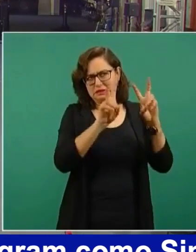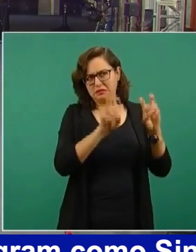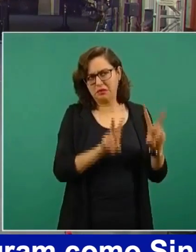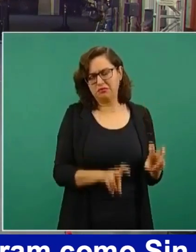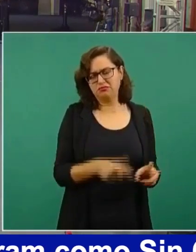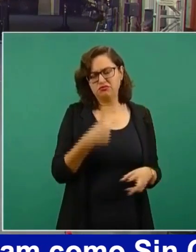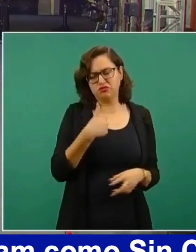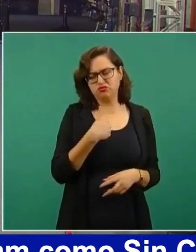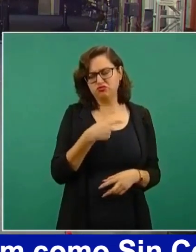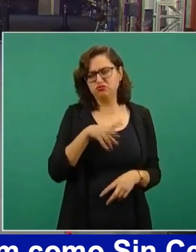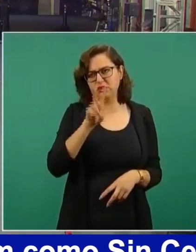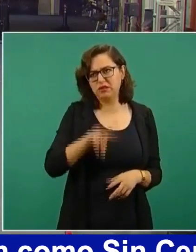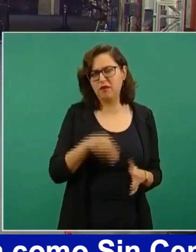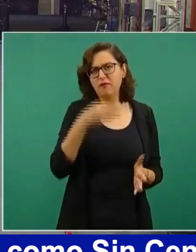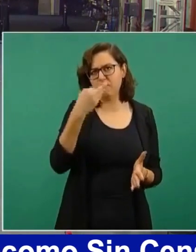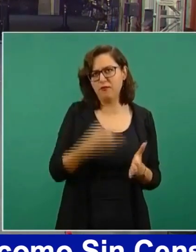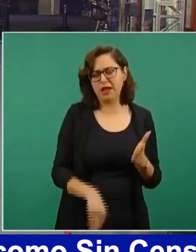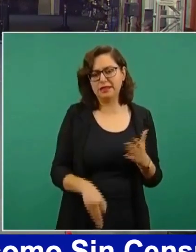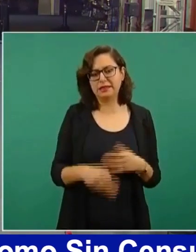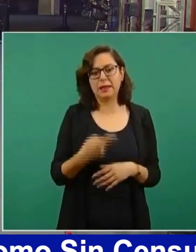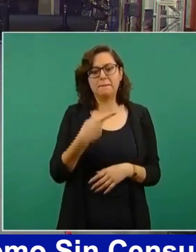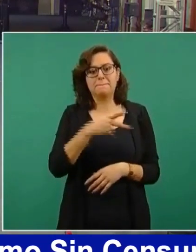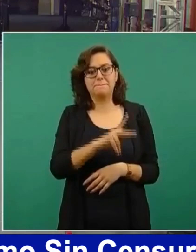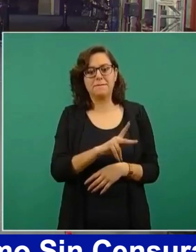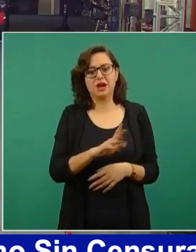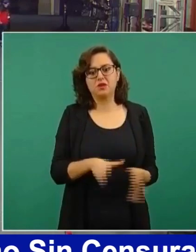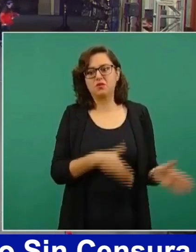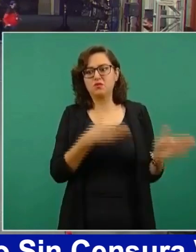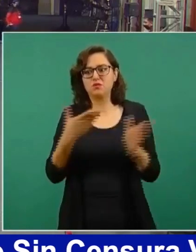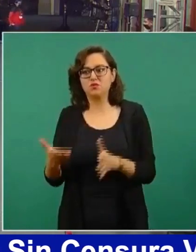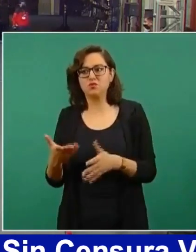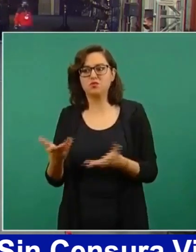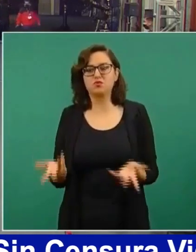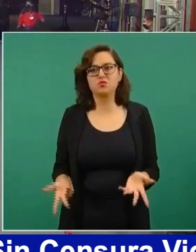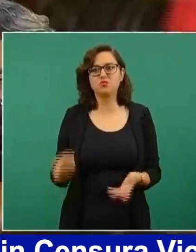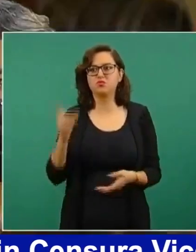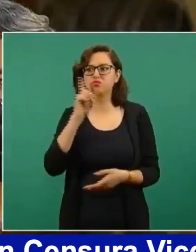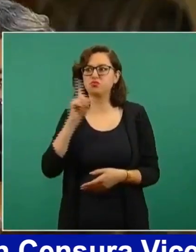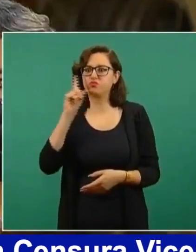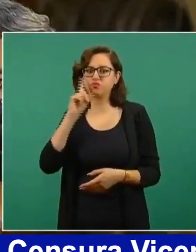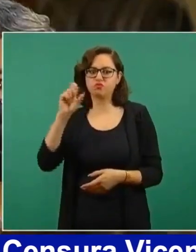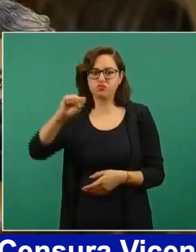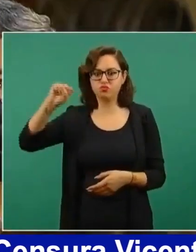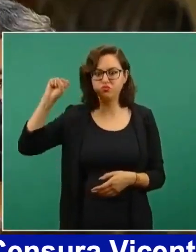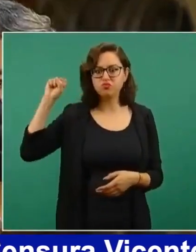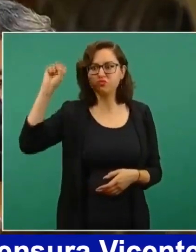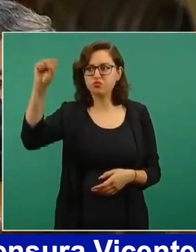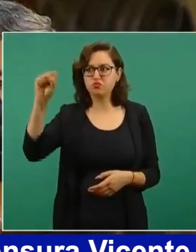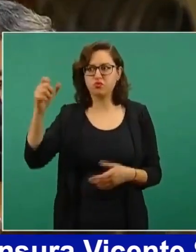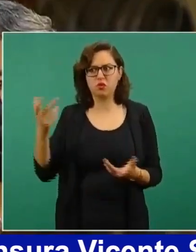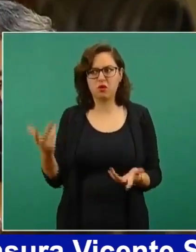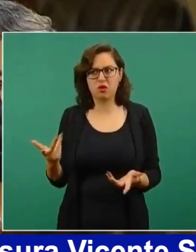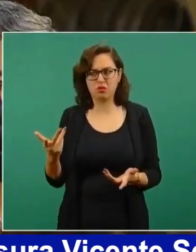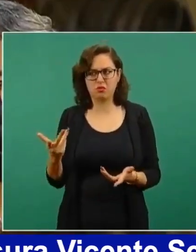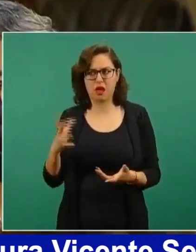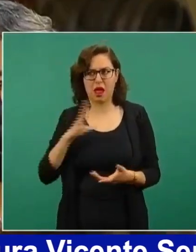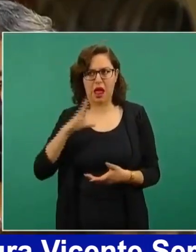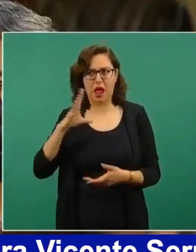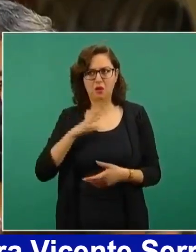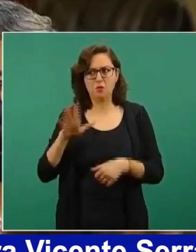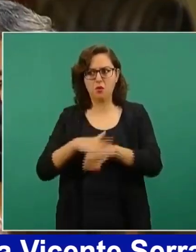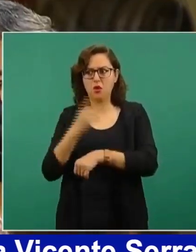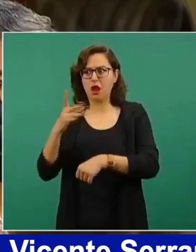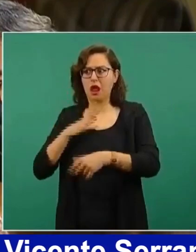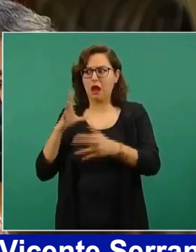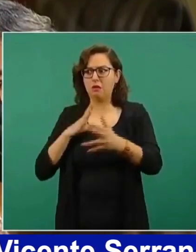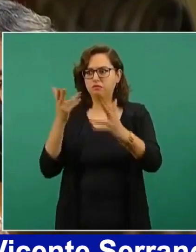de que existan causas feministas es porque existen feminicidios, es porque existe violencia Claro. contra las mujeres, no por querer